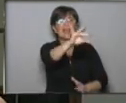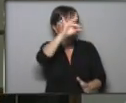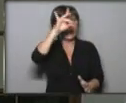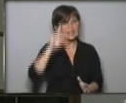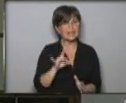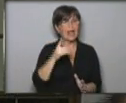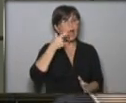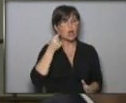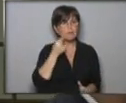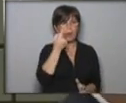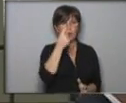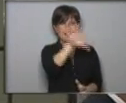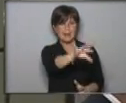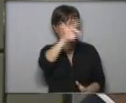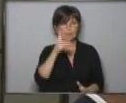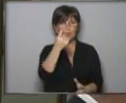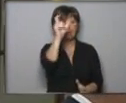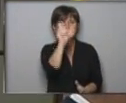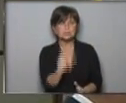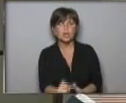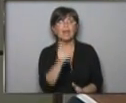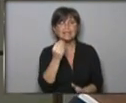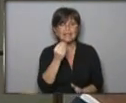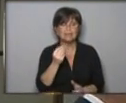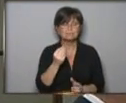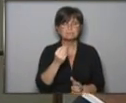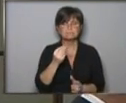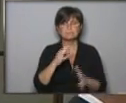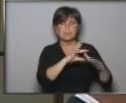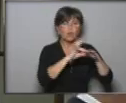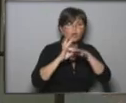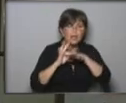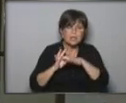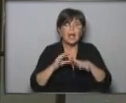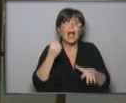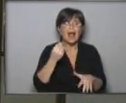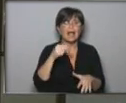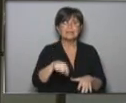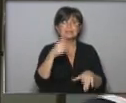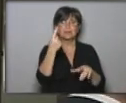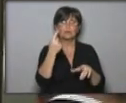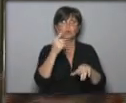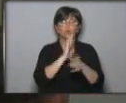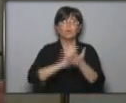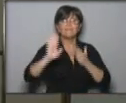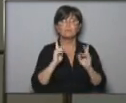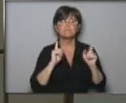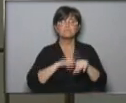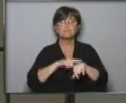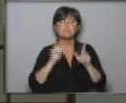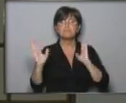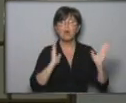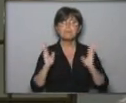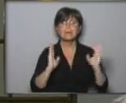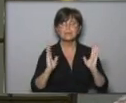a la persona que pueda conducir en esta nueva etapa a una